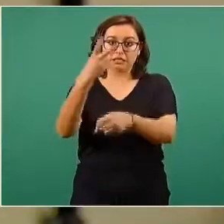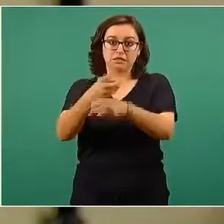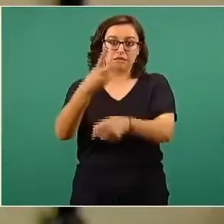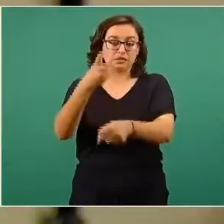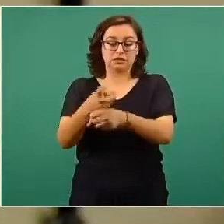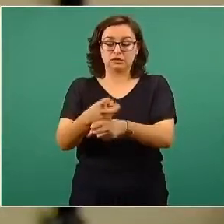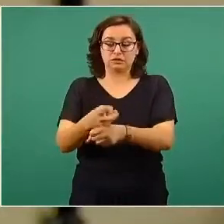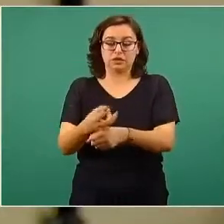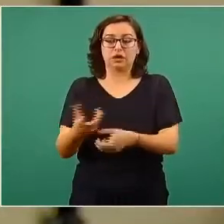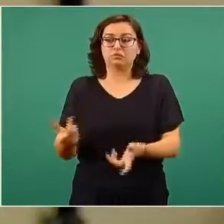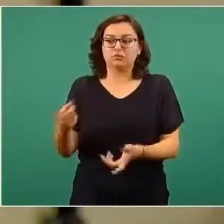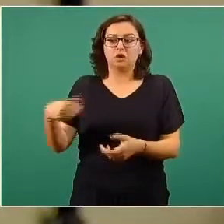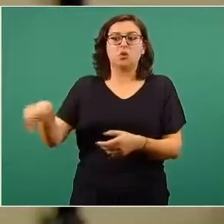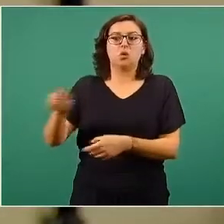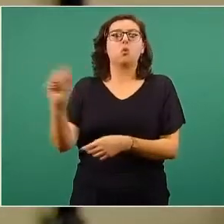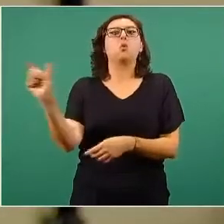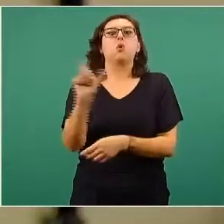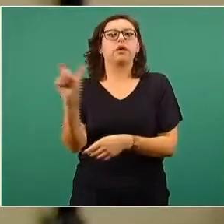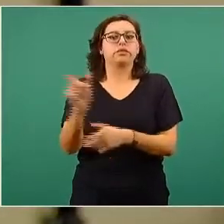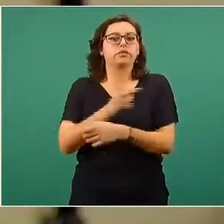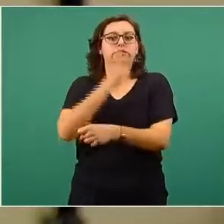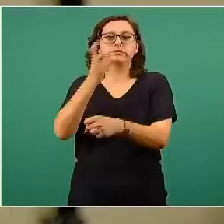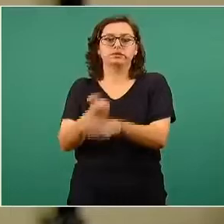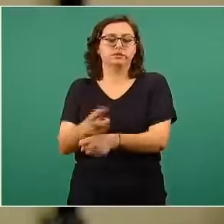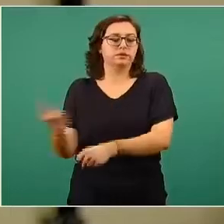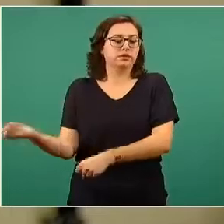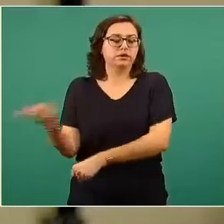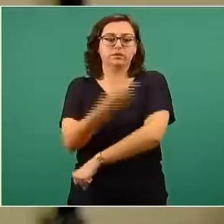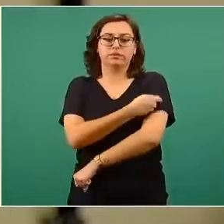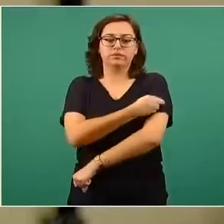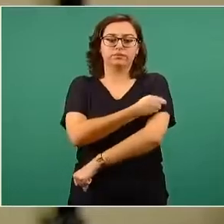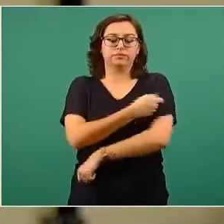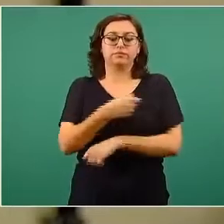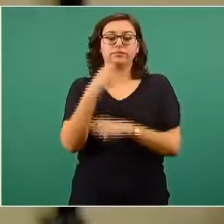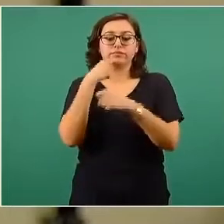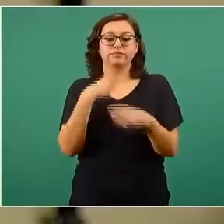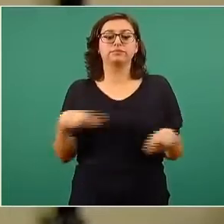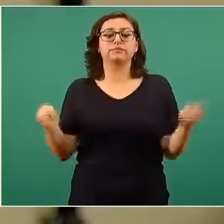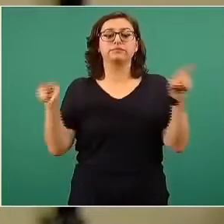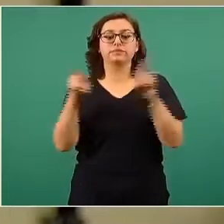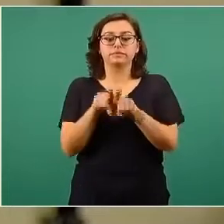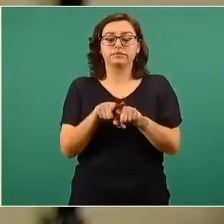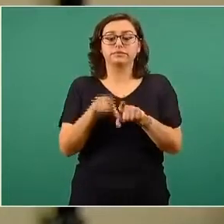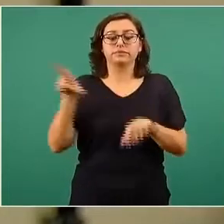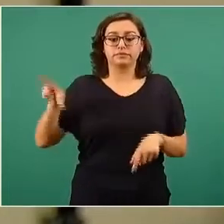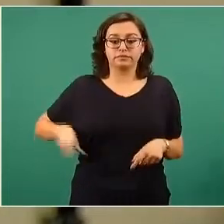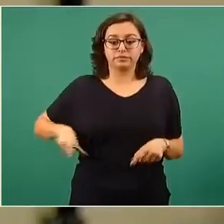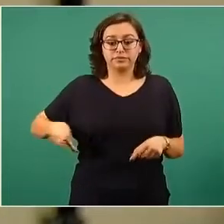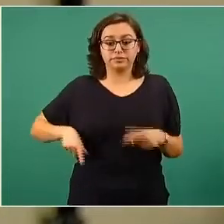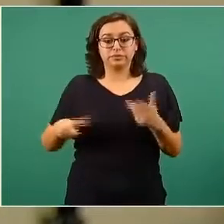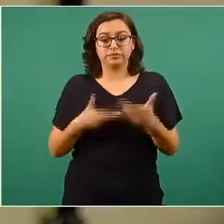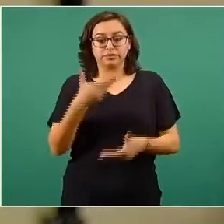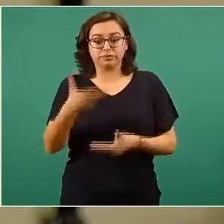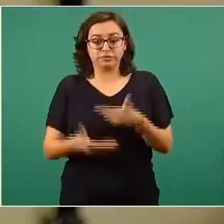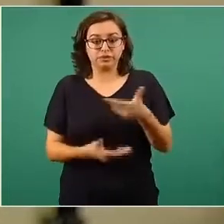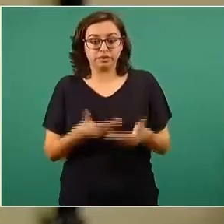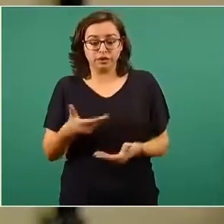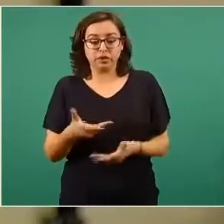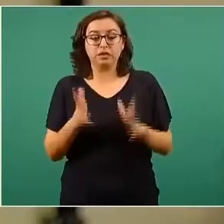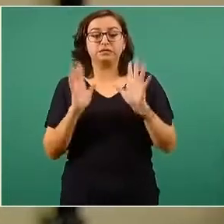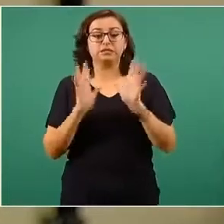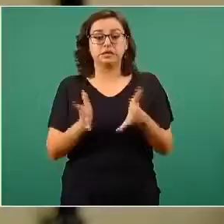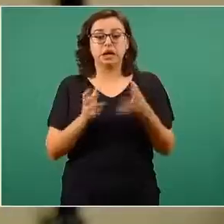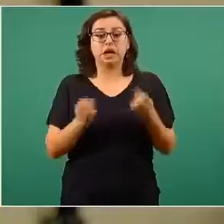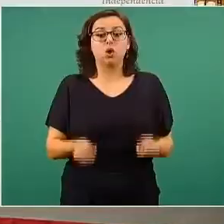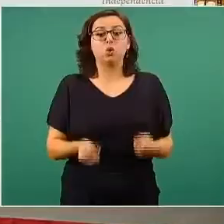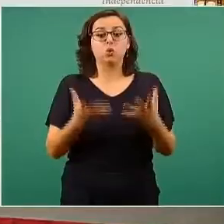restarían? Preguntarle también el número de servidores de la nación, servidores locales que ya fueron vacunados, cuántos de